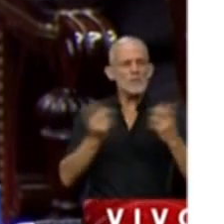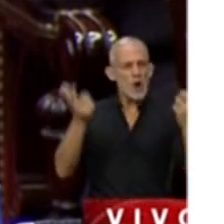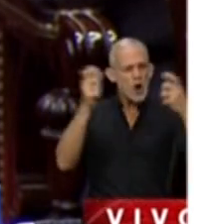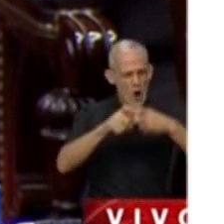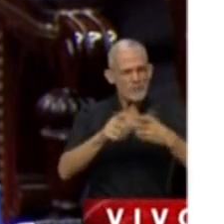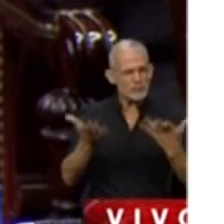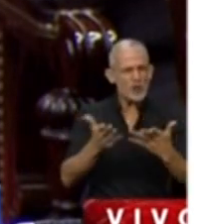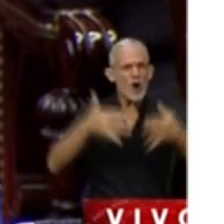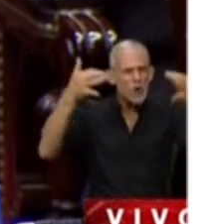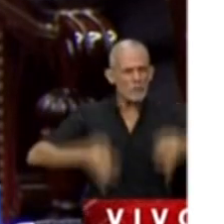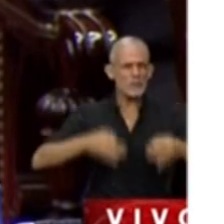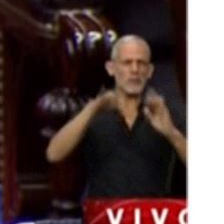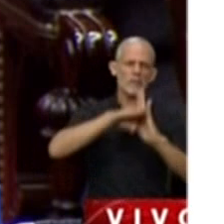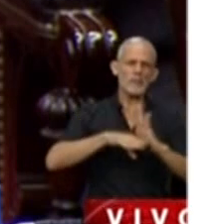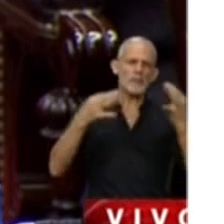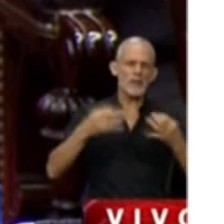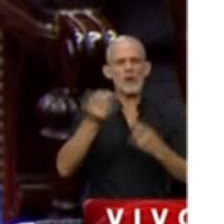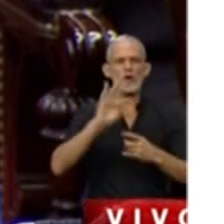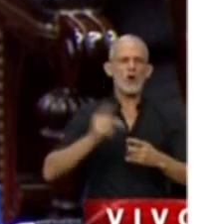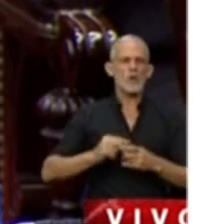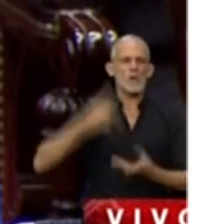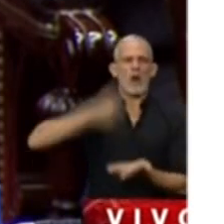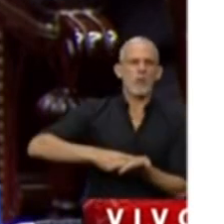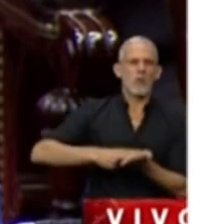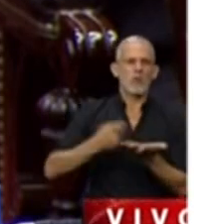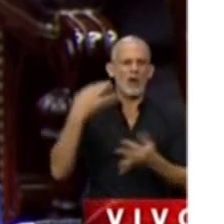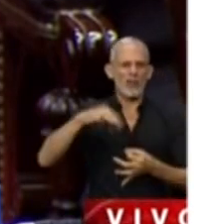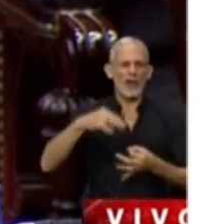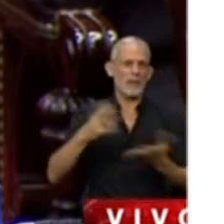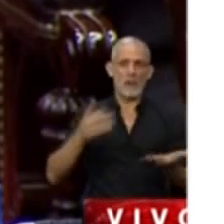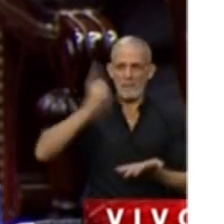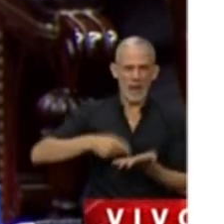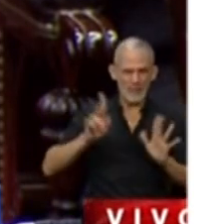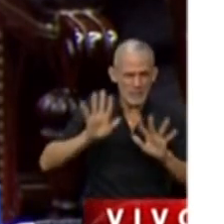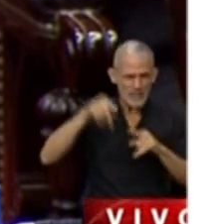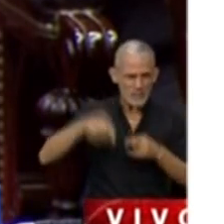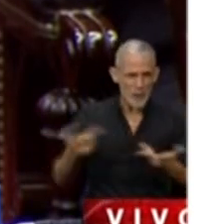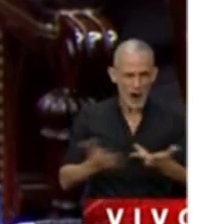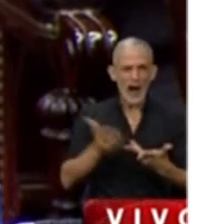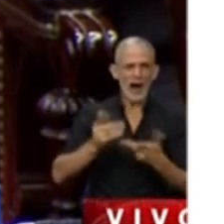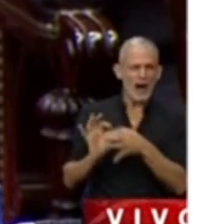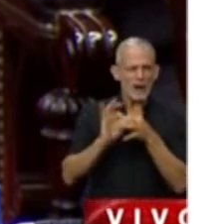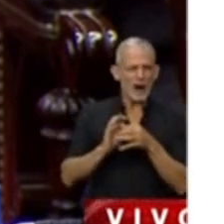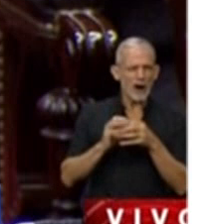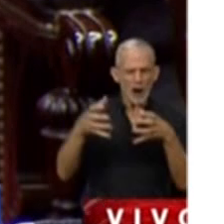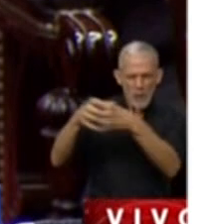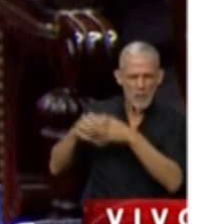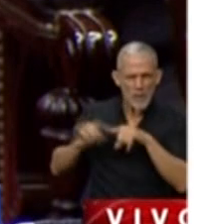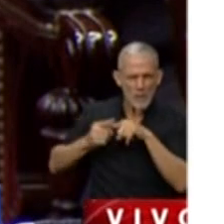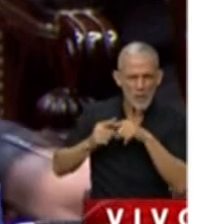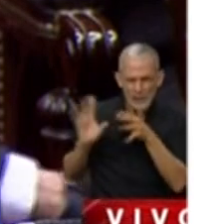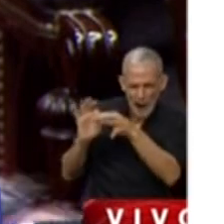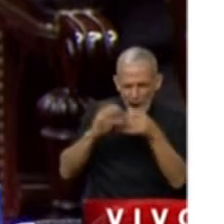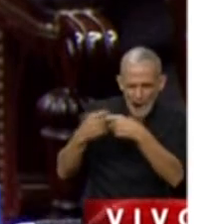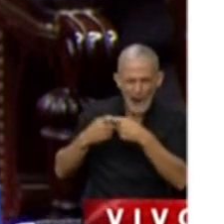boleta única que se instauró cuando abordó al socialismo con apoyo del peronismo en salta gobierna el peronismo hace también más de 24 años